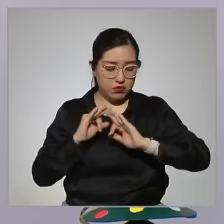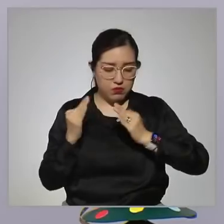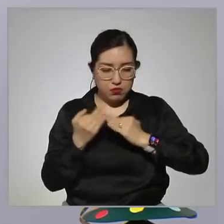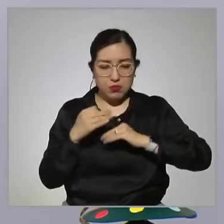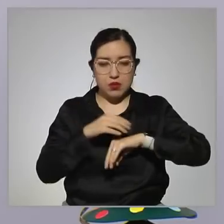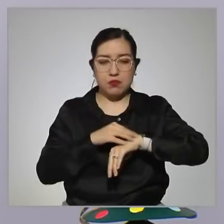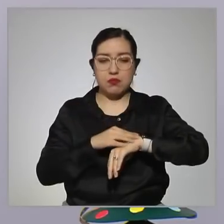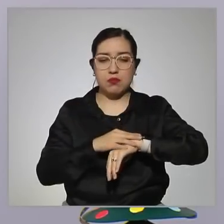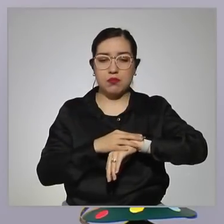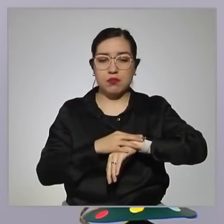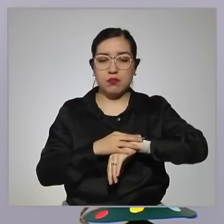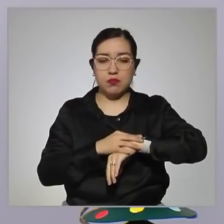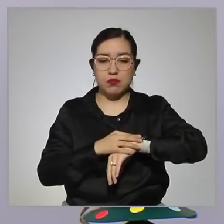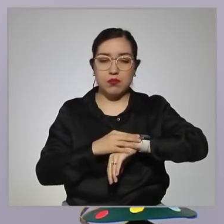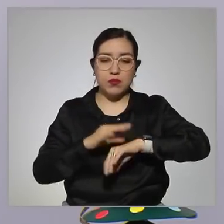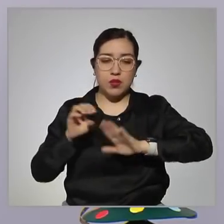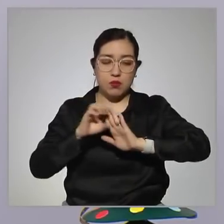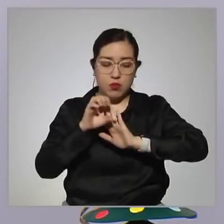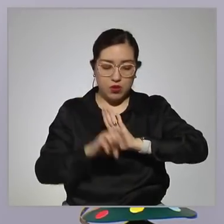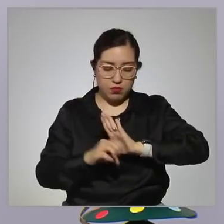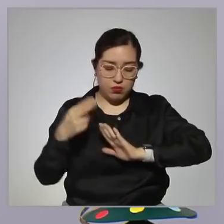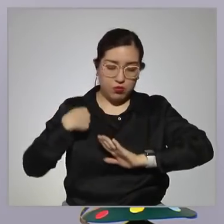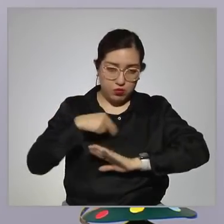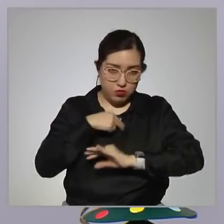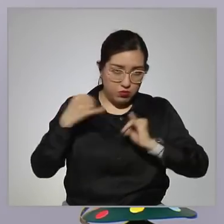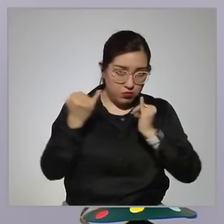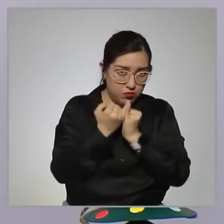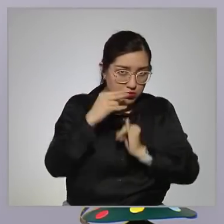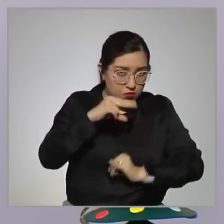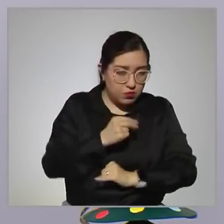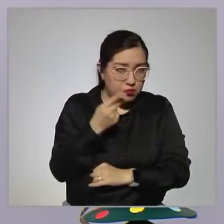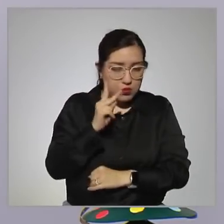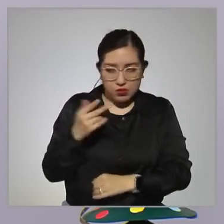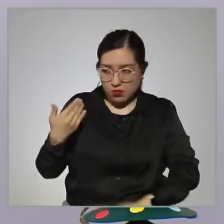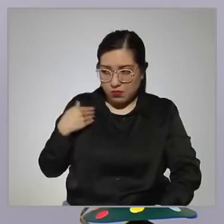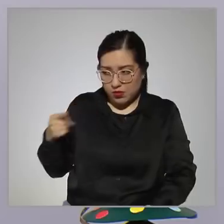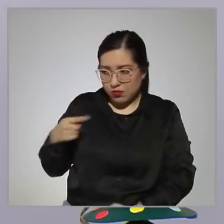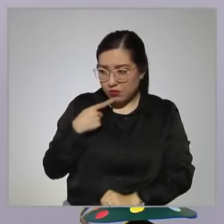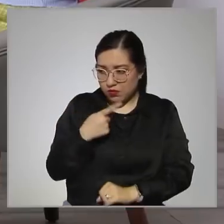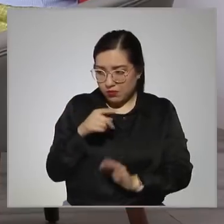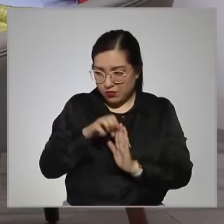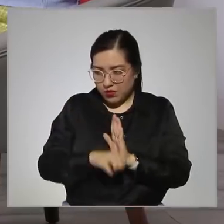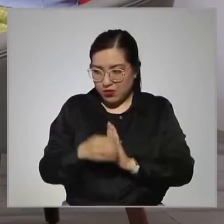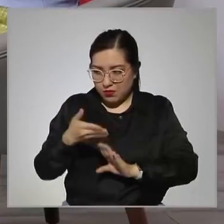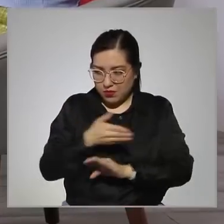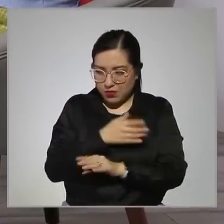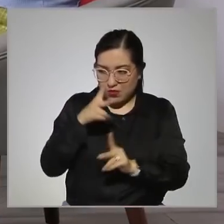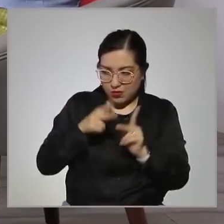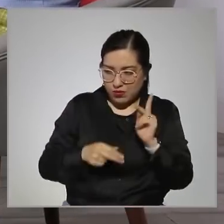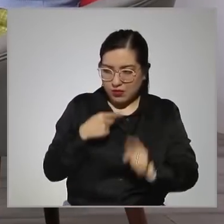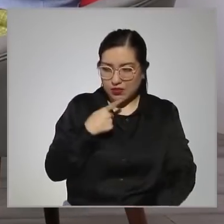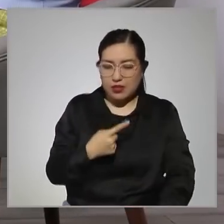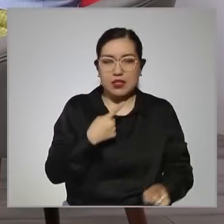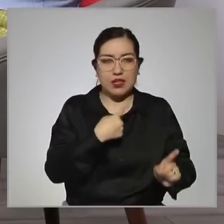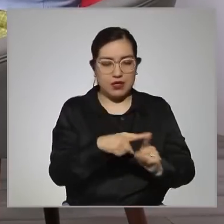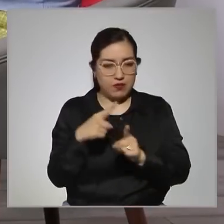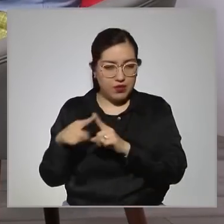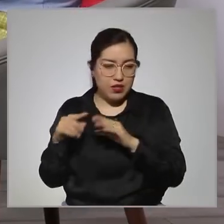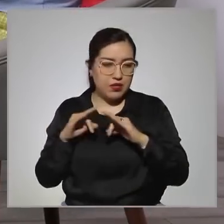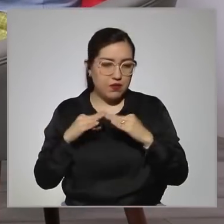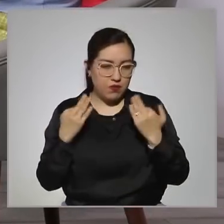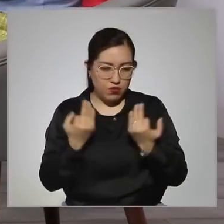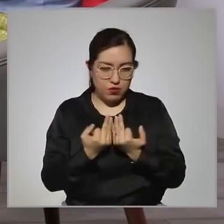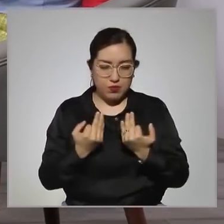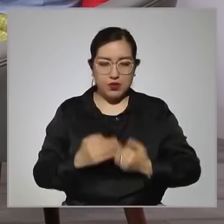no sucede en la misma fecha que el de nosotros. Nelly, tú justo ahorita que estabas, antes de irnos a corte, estabas hablando de distintos Méxicos. ¿Qué le